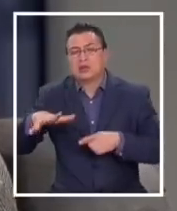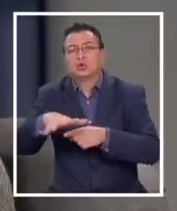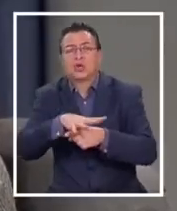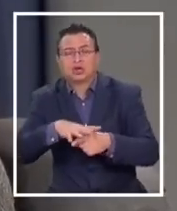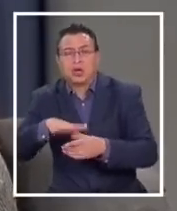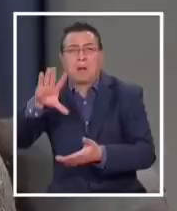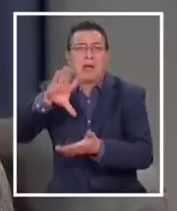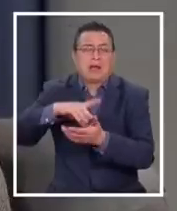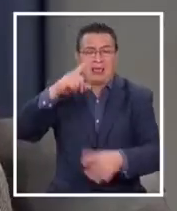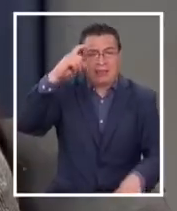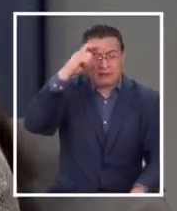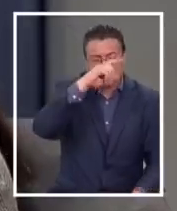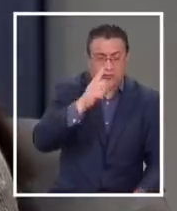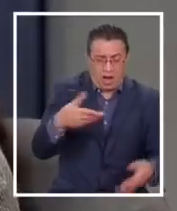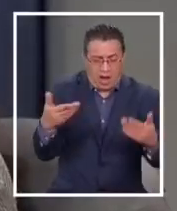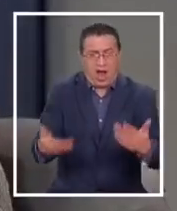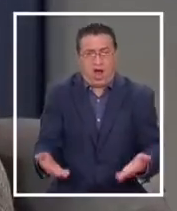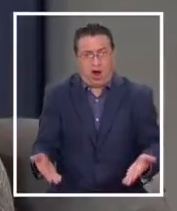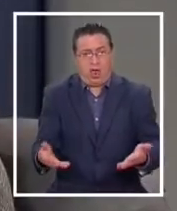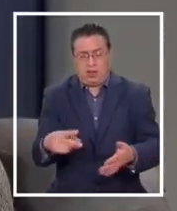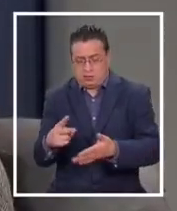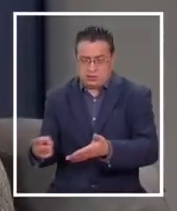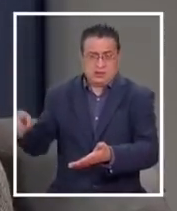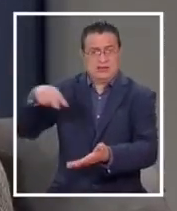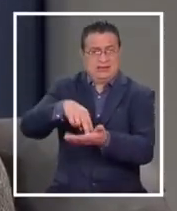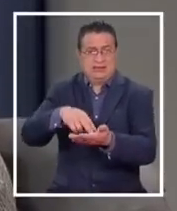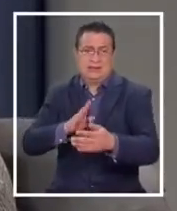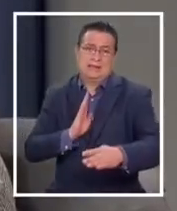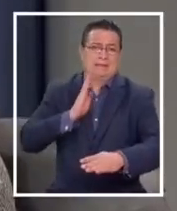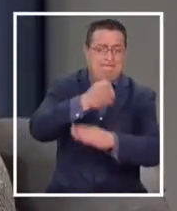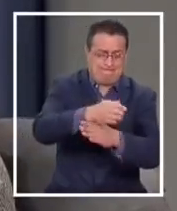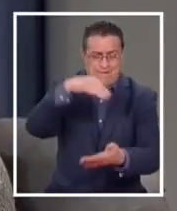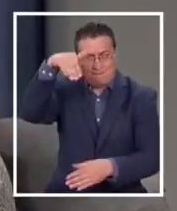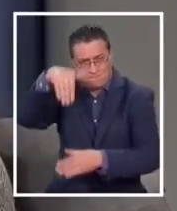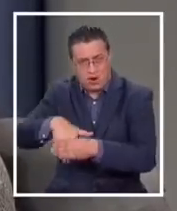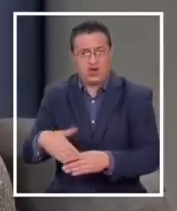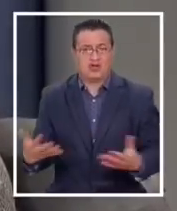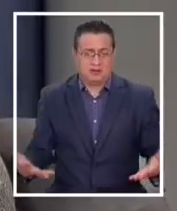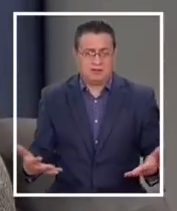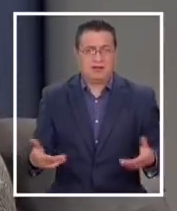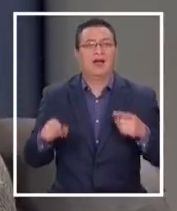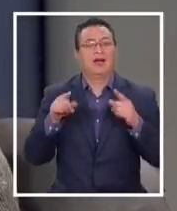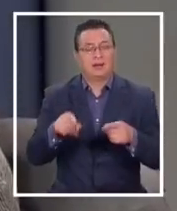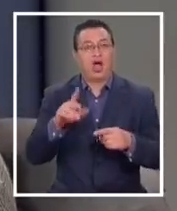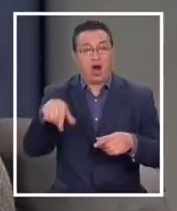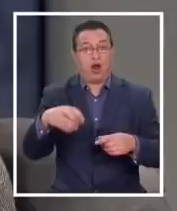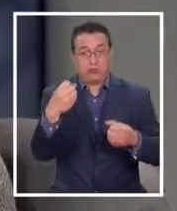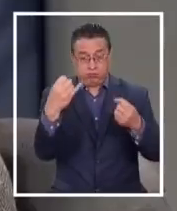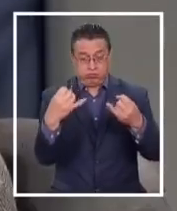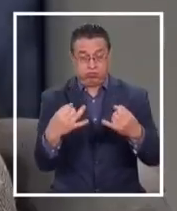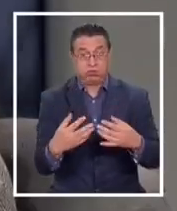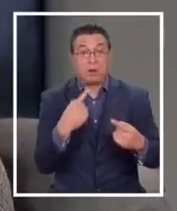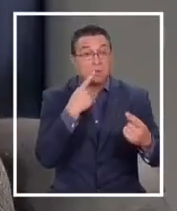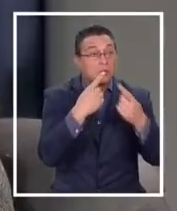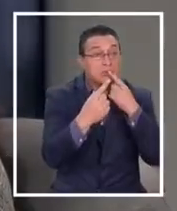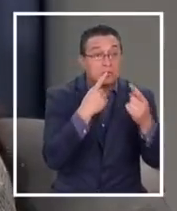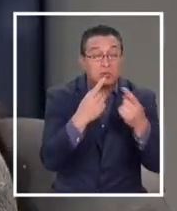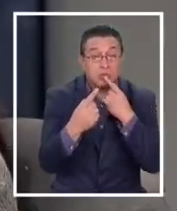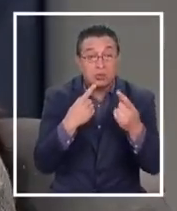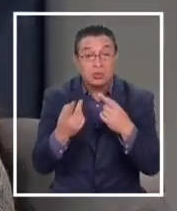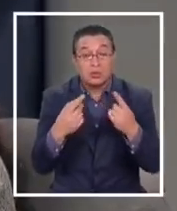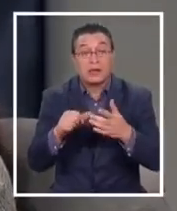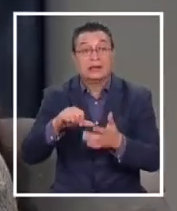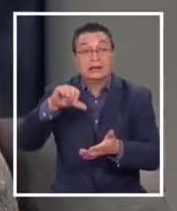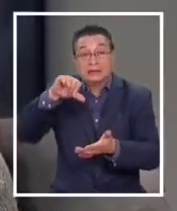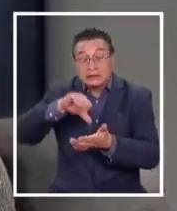compleja, bueno, este es el minuto. Uh-huh. Levántese, vaya a votar. Hoy día tenemos un porcentaje de gente que nos muestra la última encuesta CEP que se dice de centro,